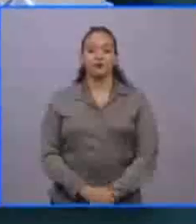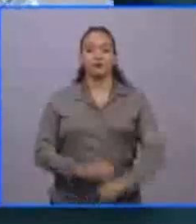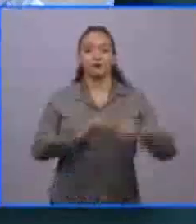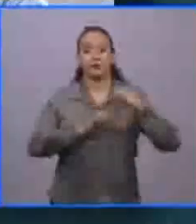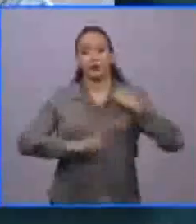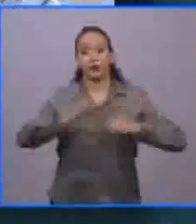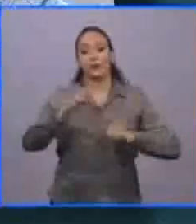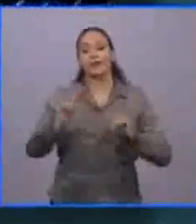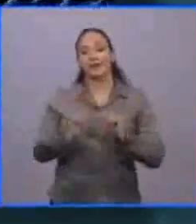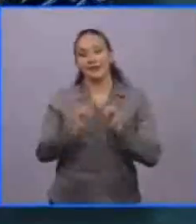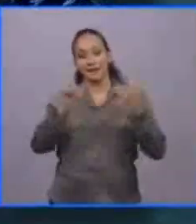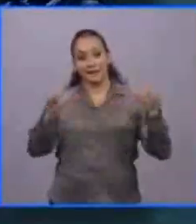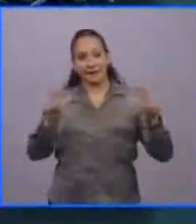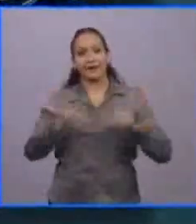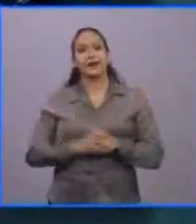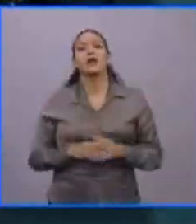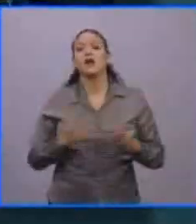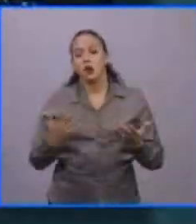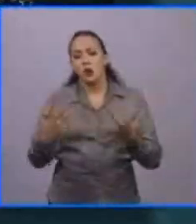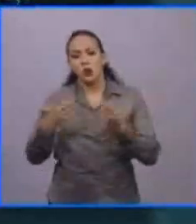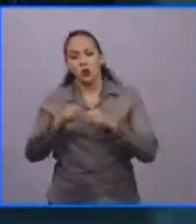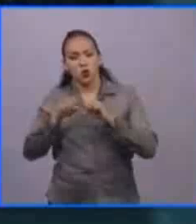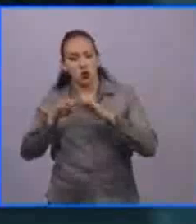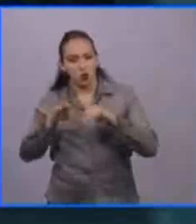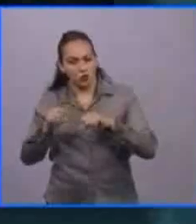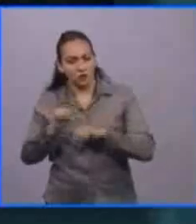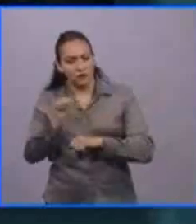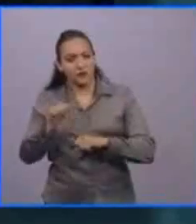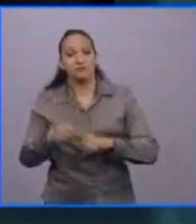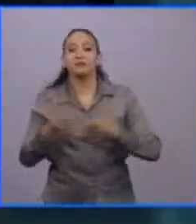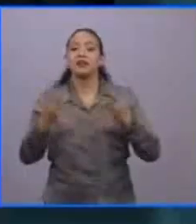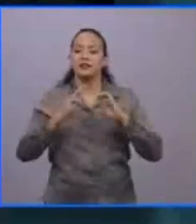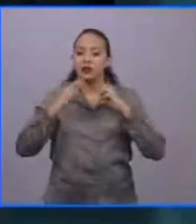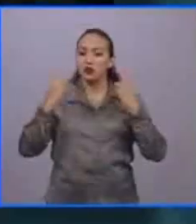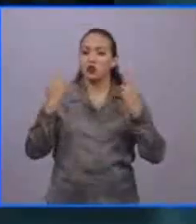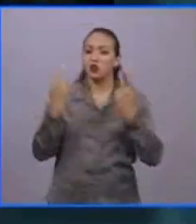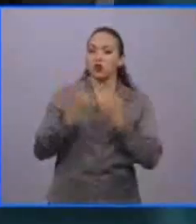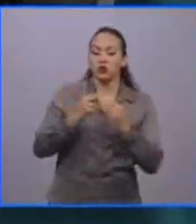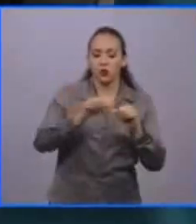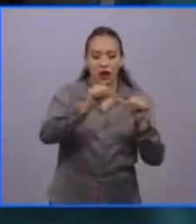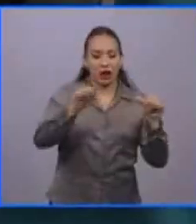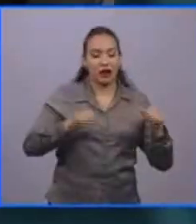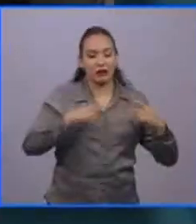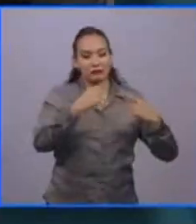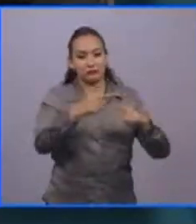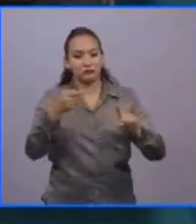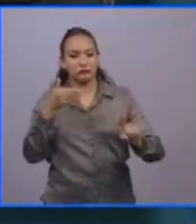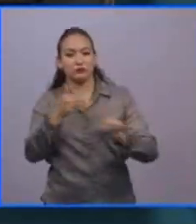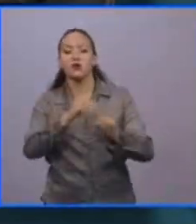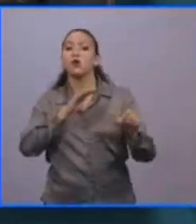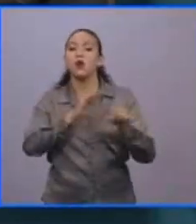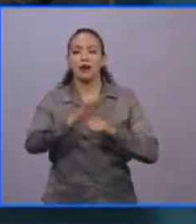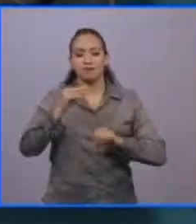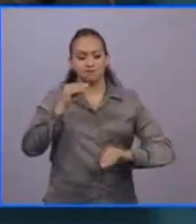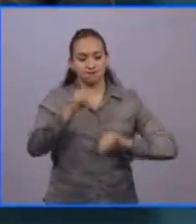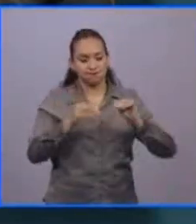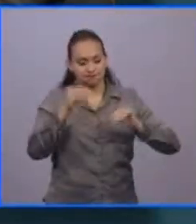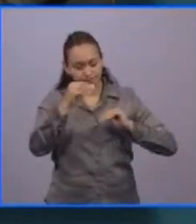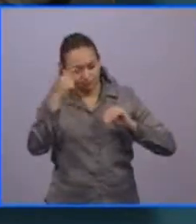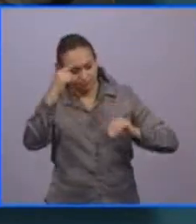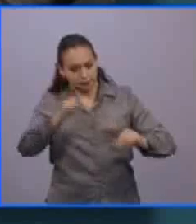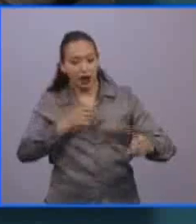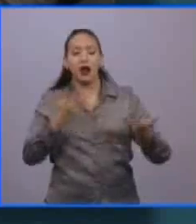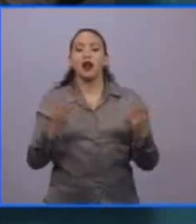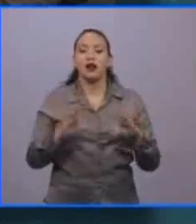El Poder Judicial de Tlaxcala, a través de la Dirección Jurídica, llevó a cabo una reunión con diversas áreas con el fin de impulsar las acciones